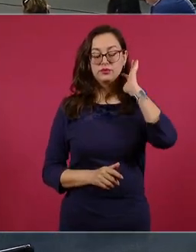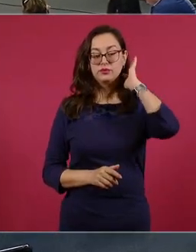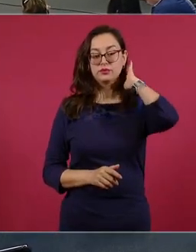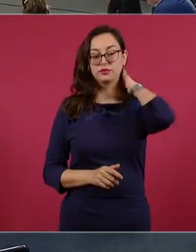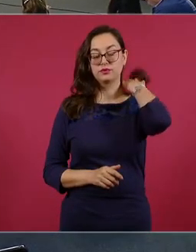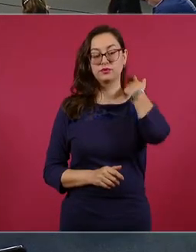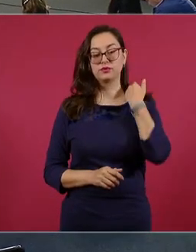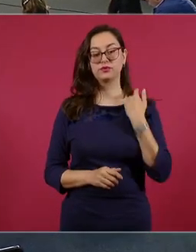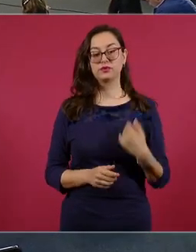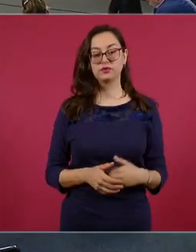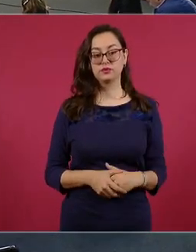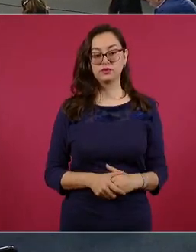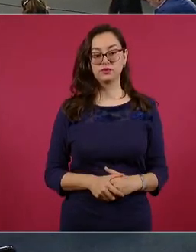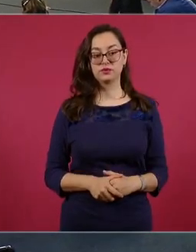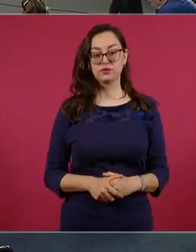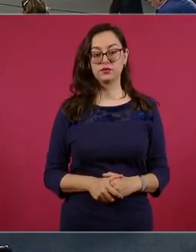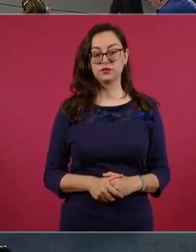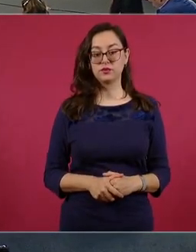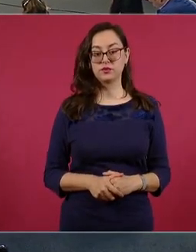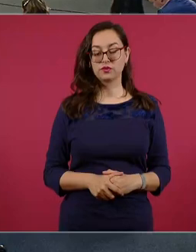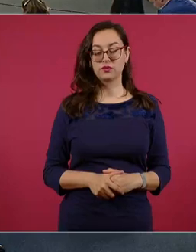Vamos a estar